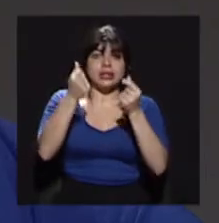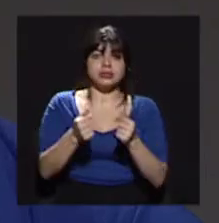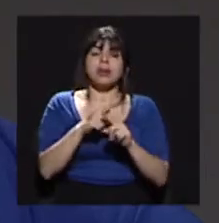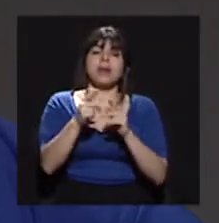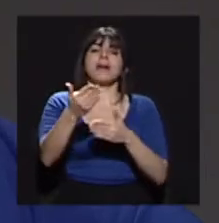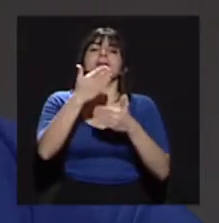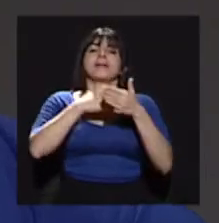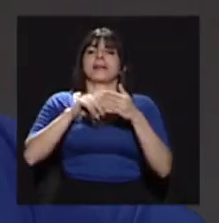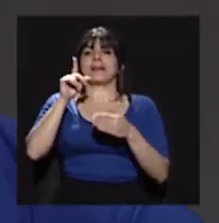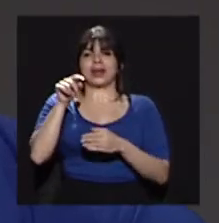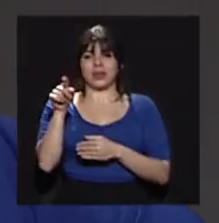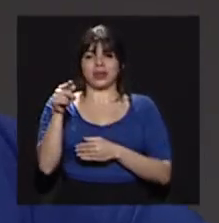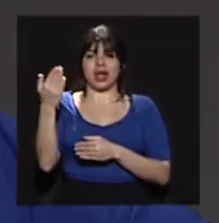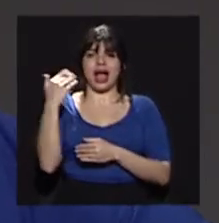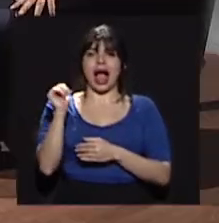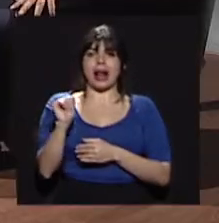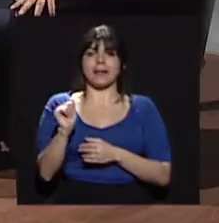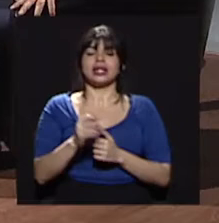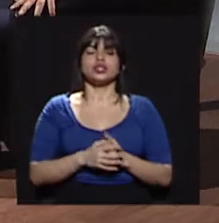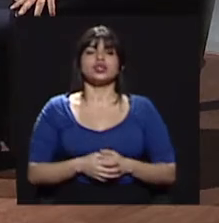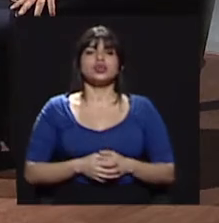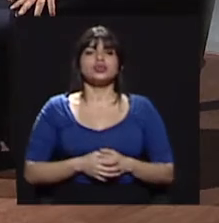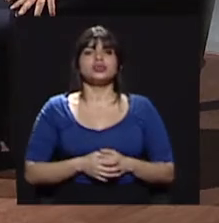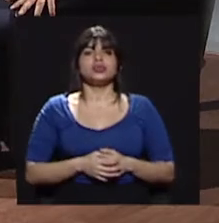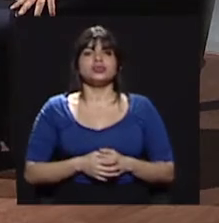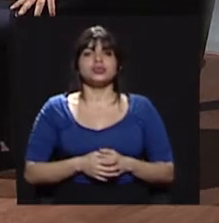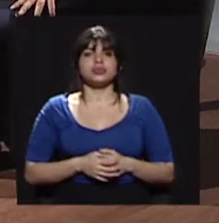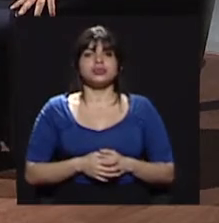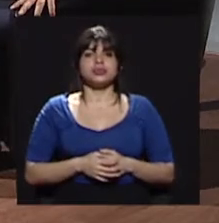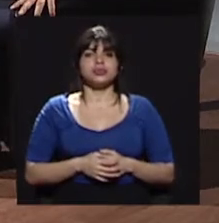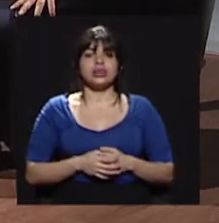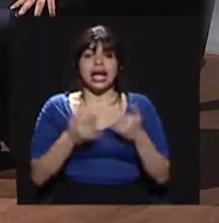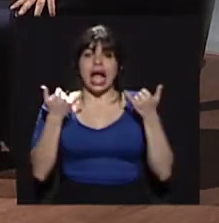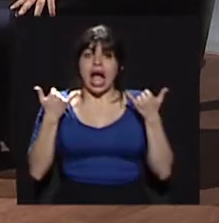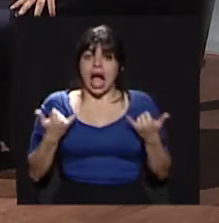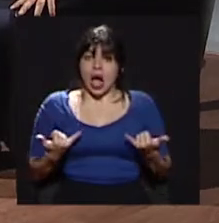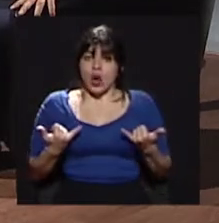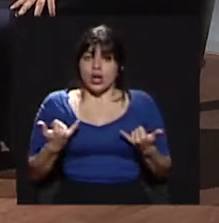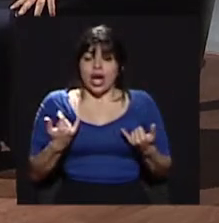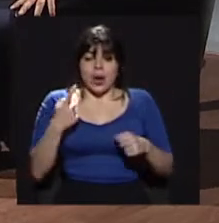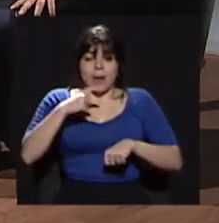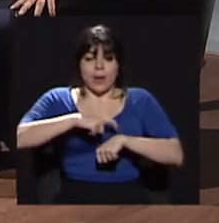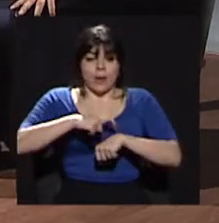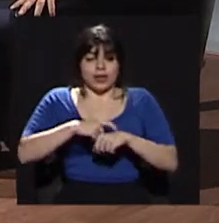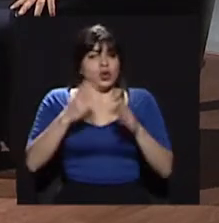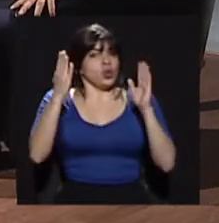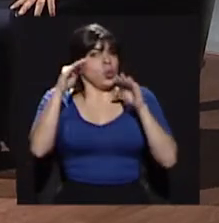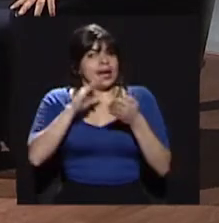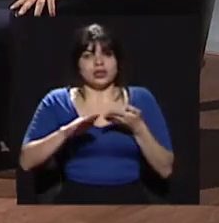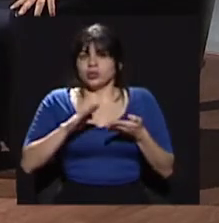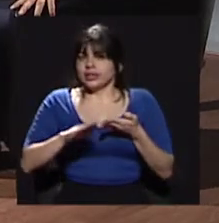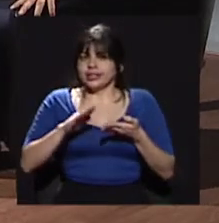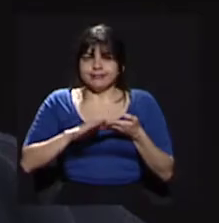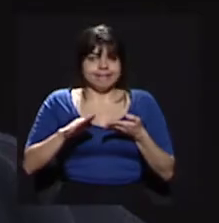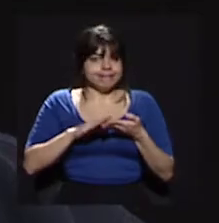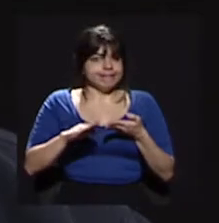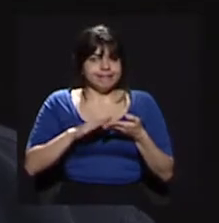para volver la pregunta de don alberto ahora estamos en un punto en donde no hay excusas